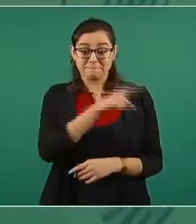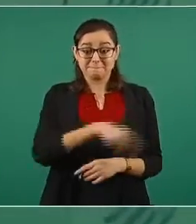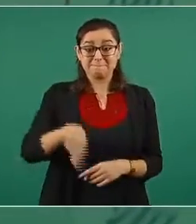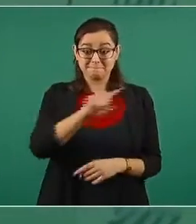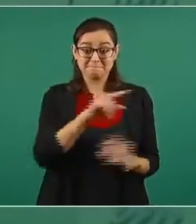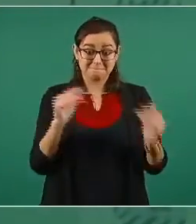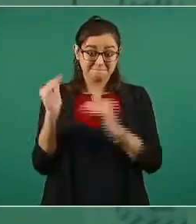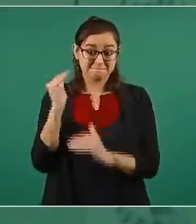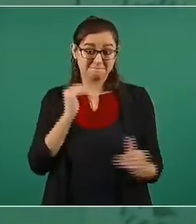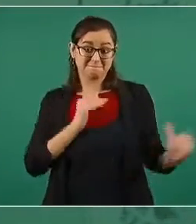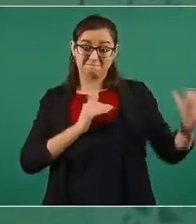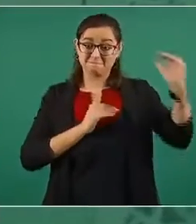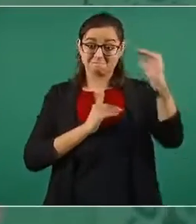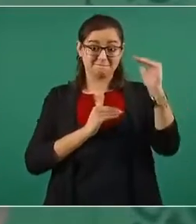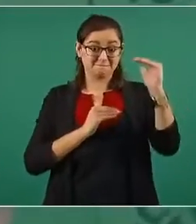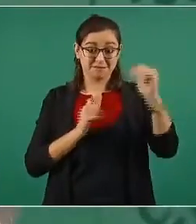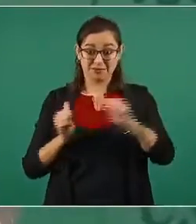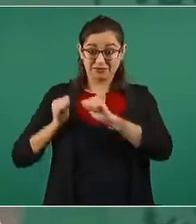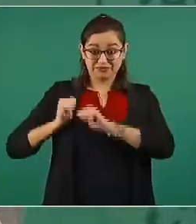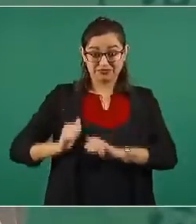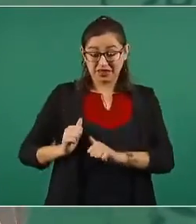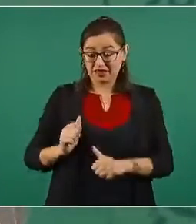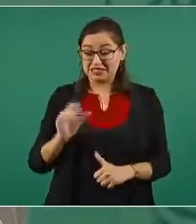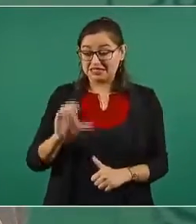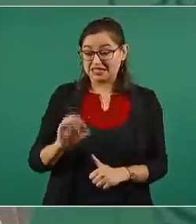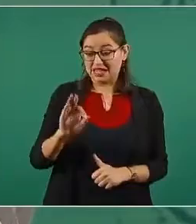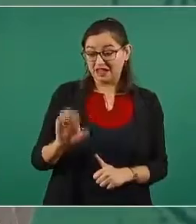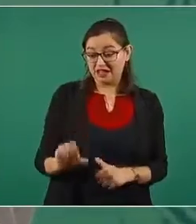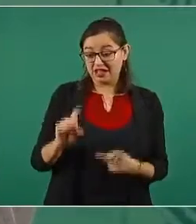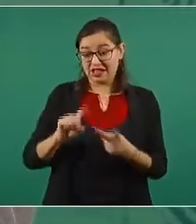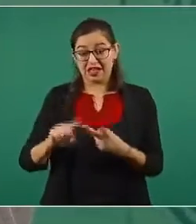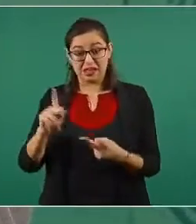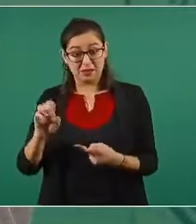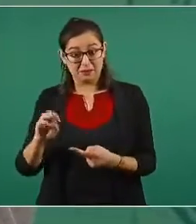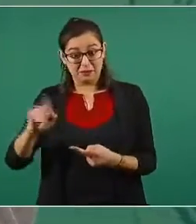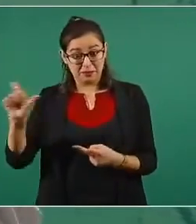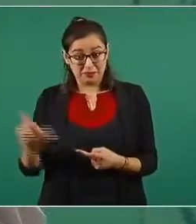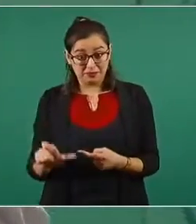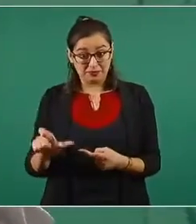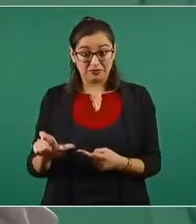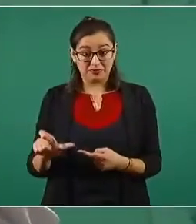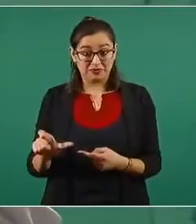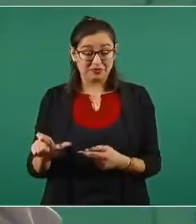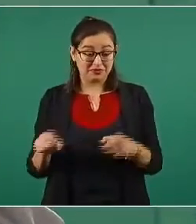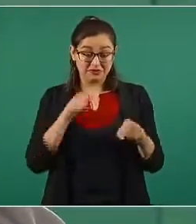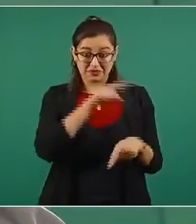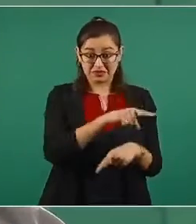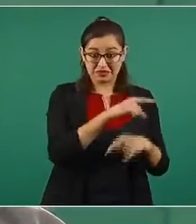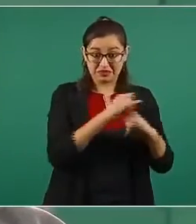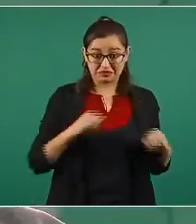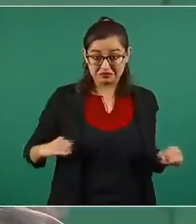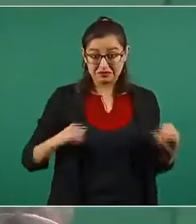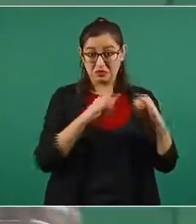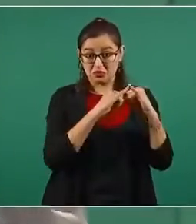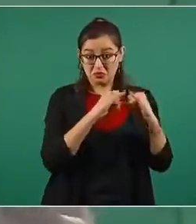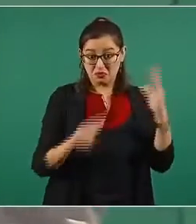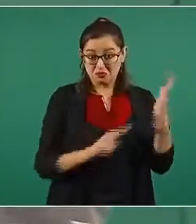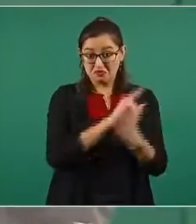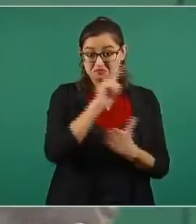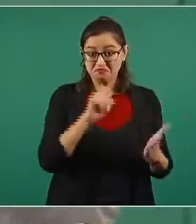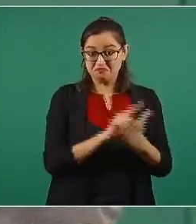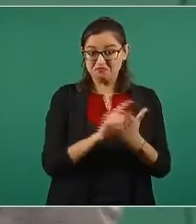empresas públicas, por encima de Pemex y por encima de la Comisión Federal de Electricidad.